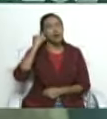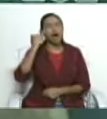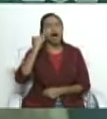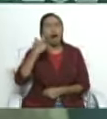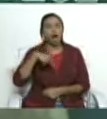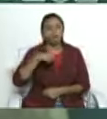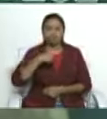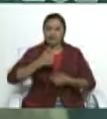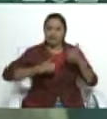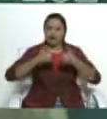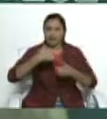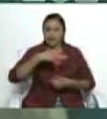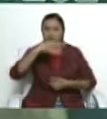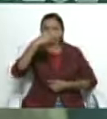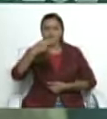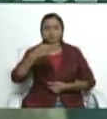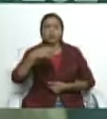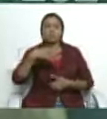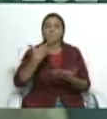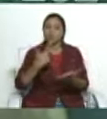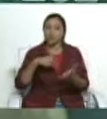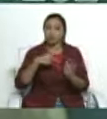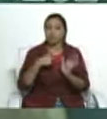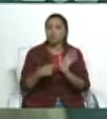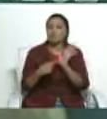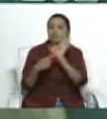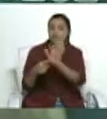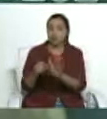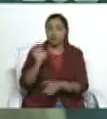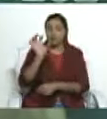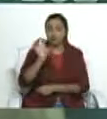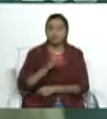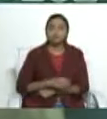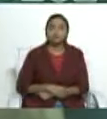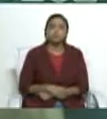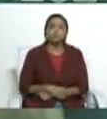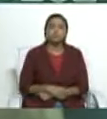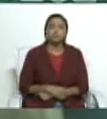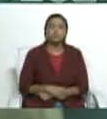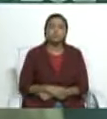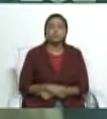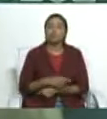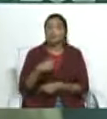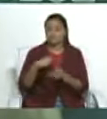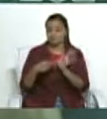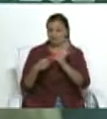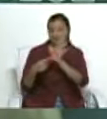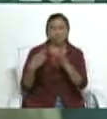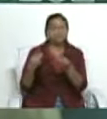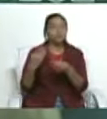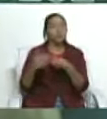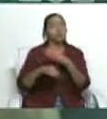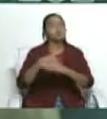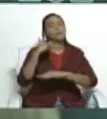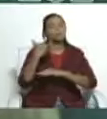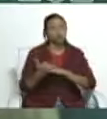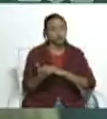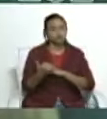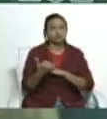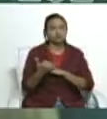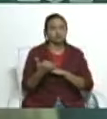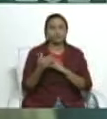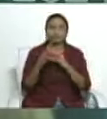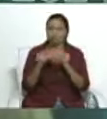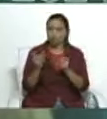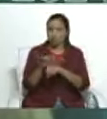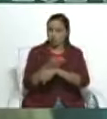venezolanos. Y hoy cuando presentamos al país un proyecto de gobierno que incluye a